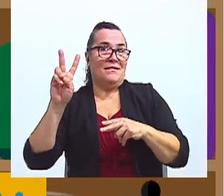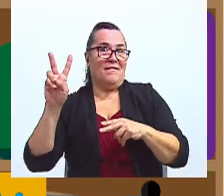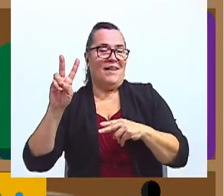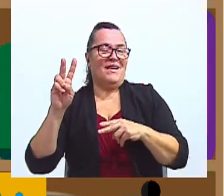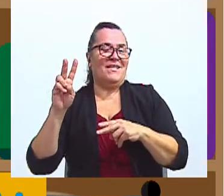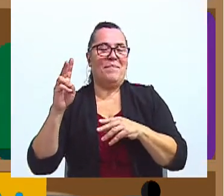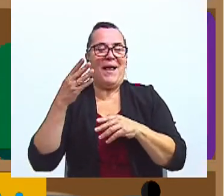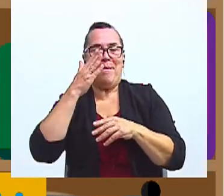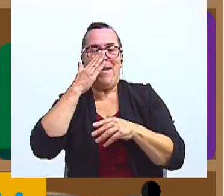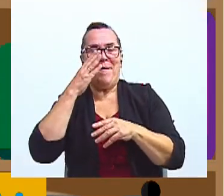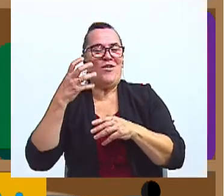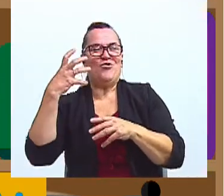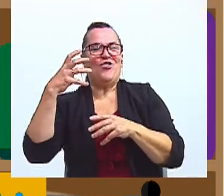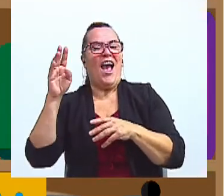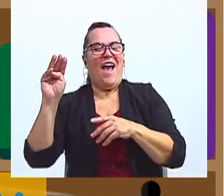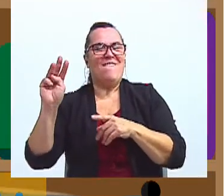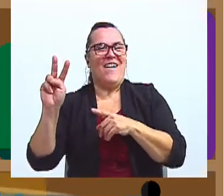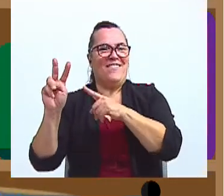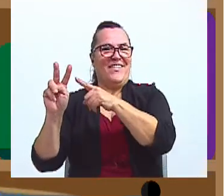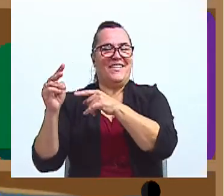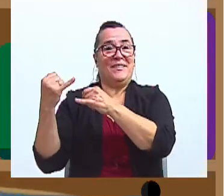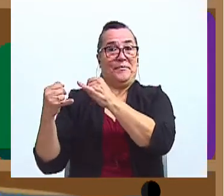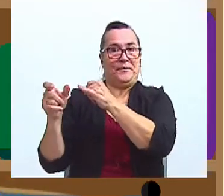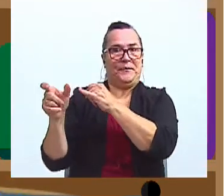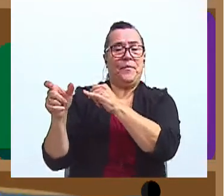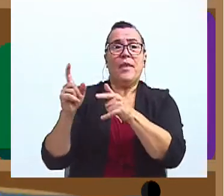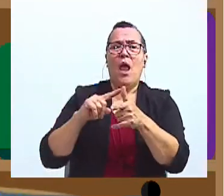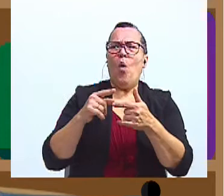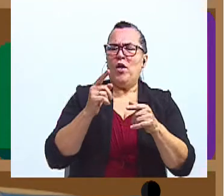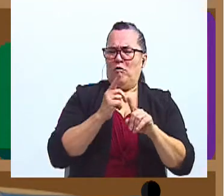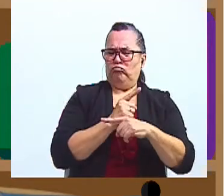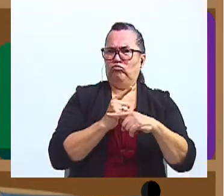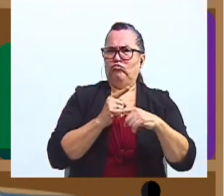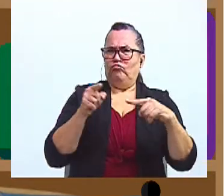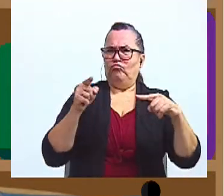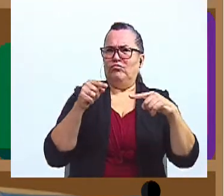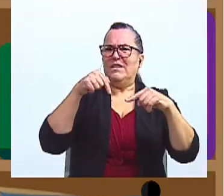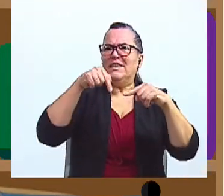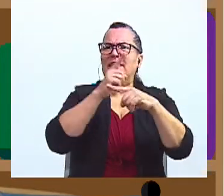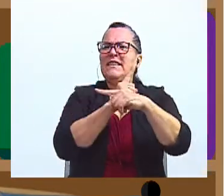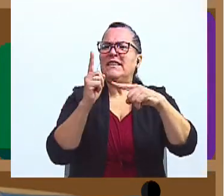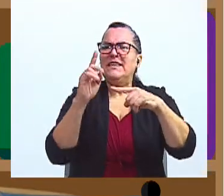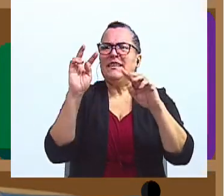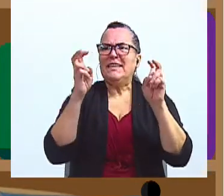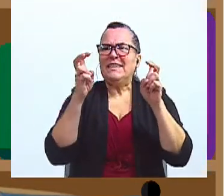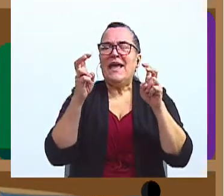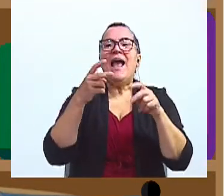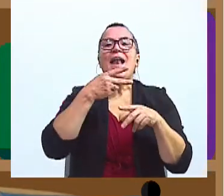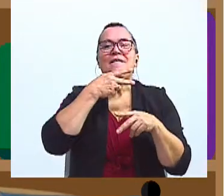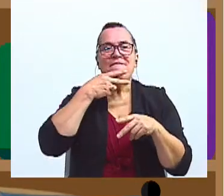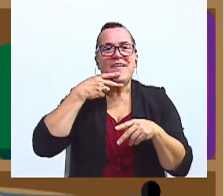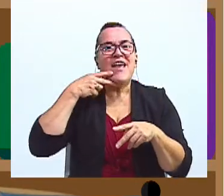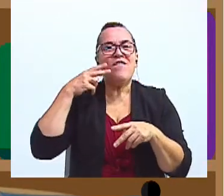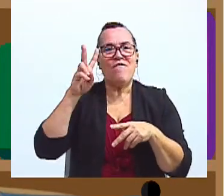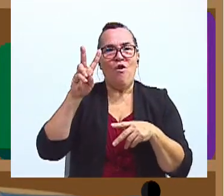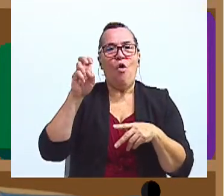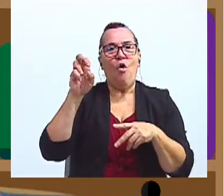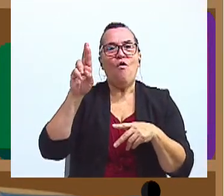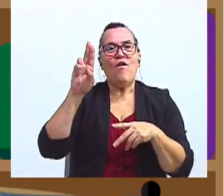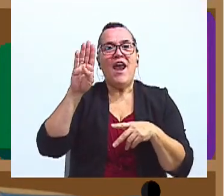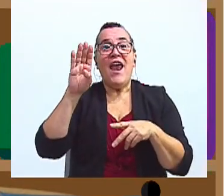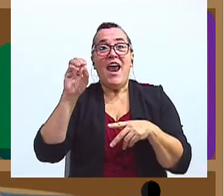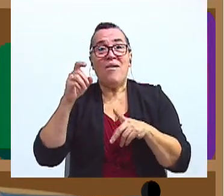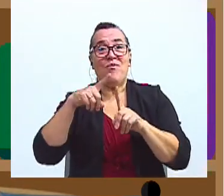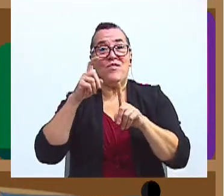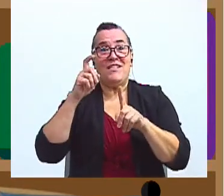enoje. Bueno, vamos a empezar. ¿Está bien? ¿Cuál es el tema de esta semana? El tema de esta semana es el verbo. ¿Sí? Aquel verbo que